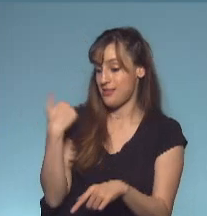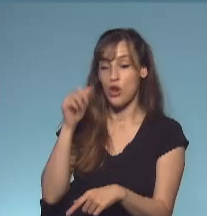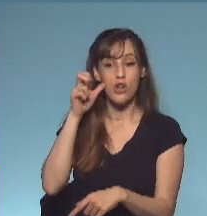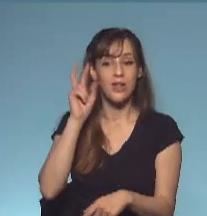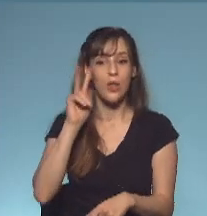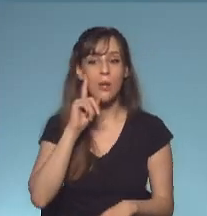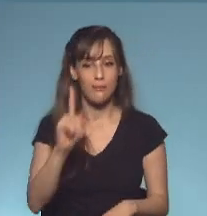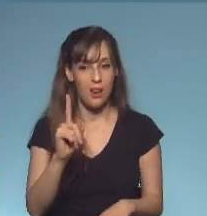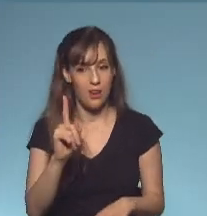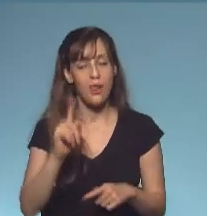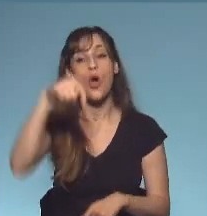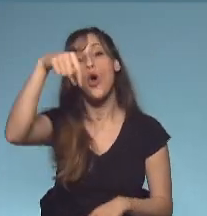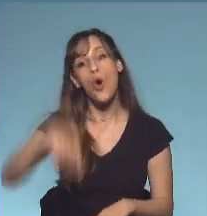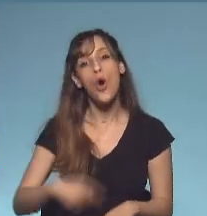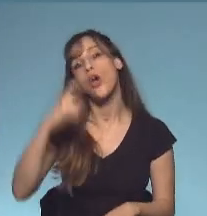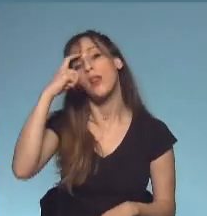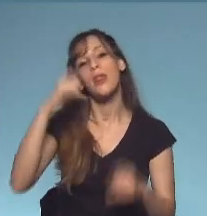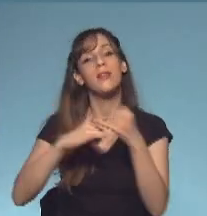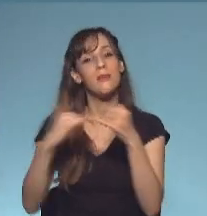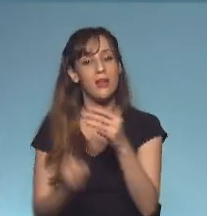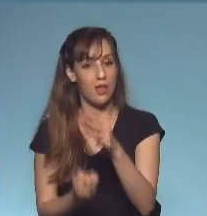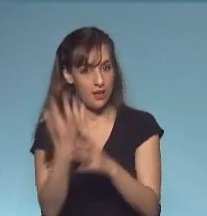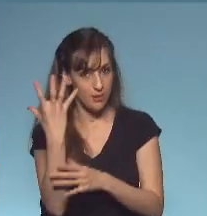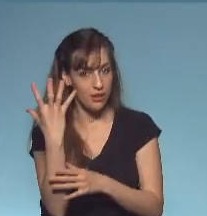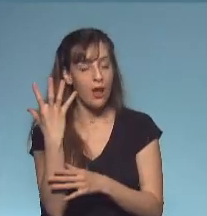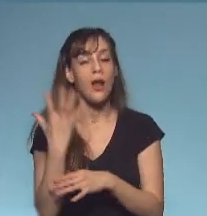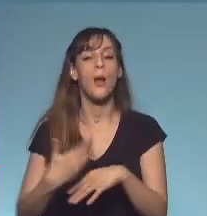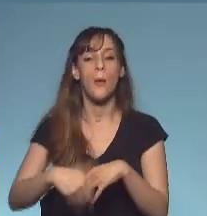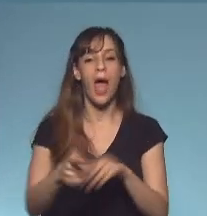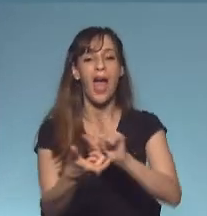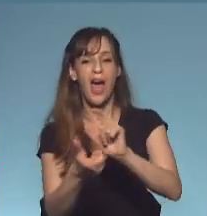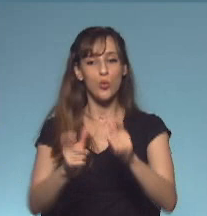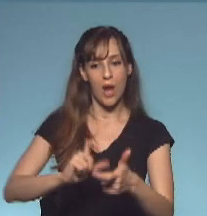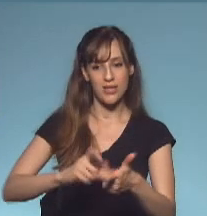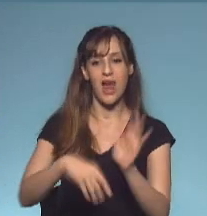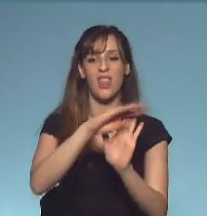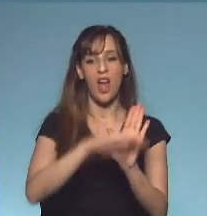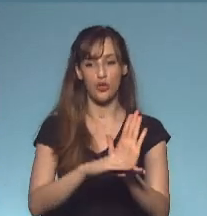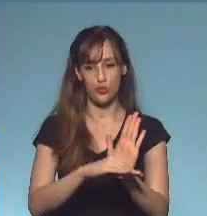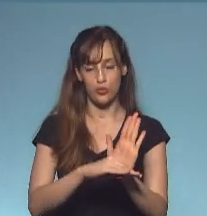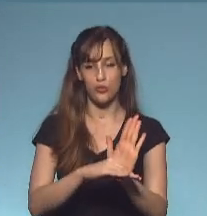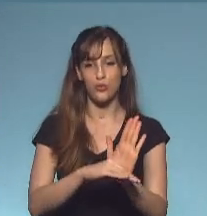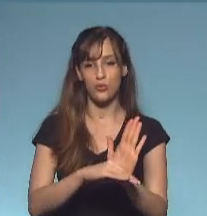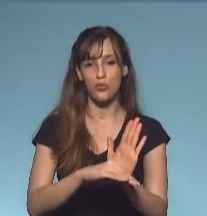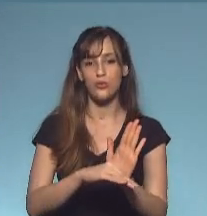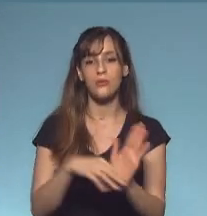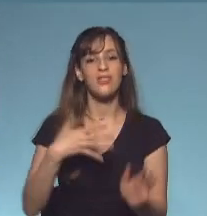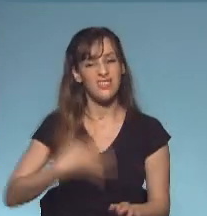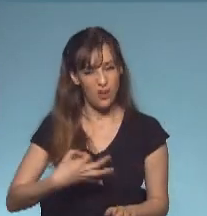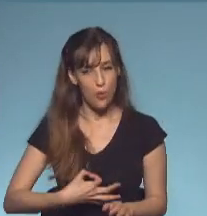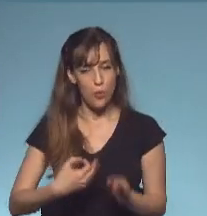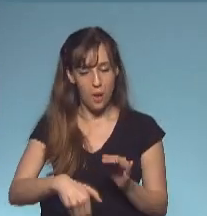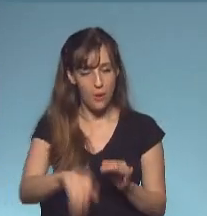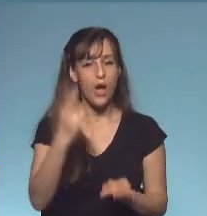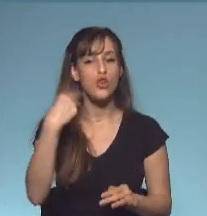también que hoy 10:30 de la mañana se va a actualizar el dato de ayer y probablemente esté cerca de las 90.000